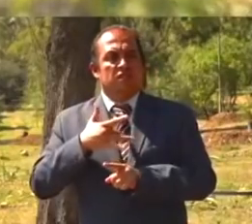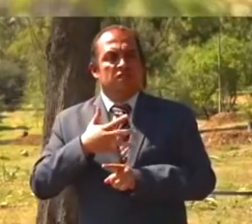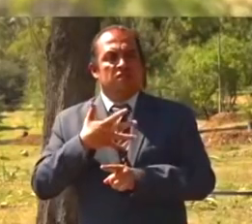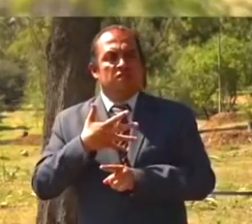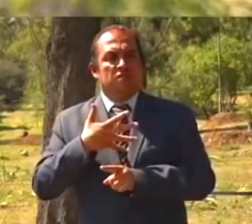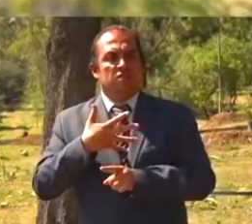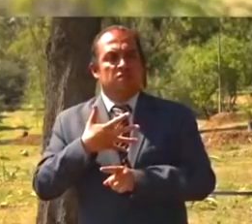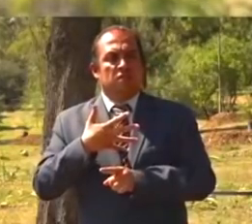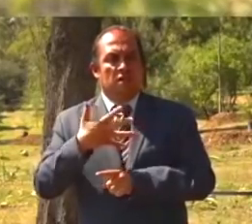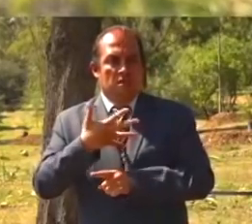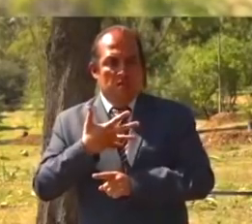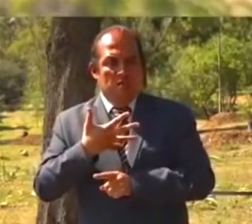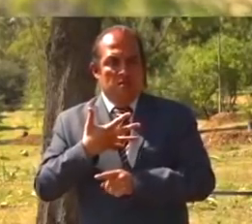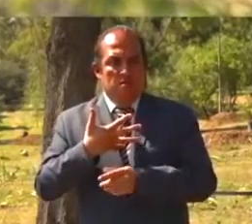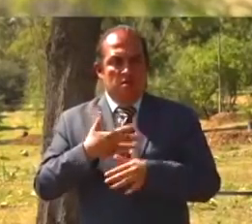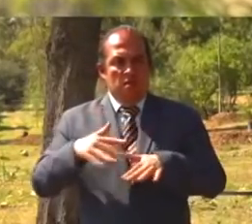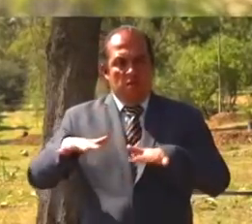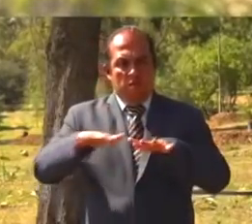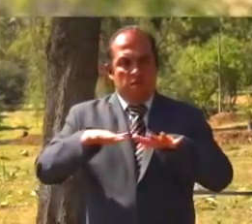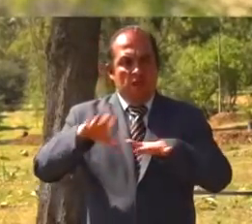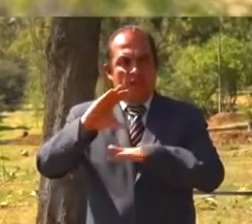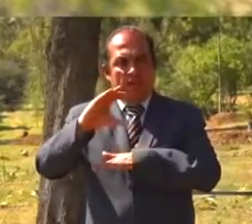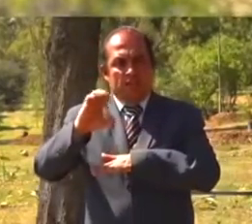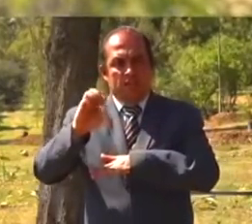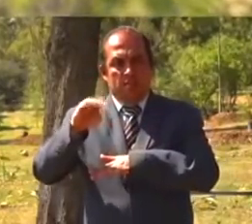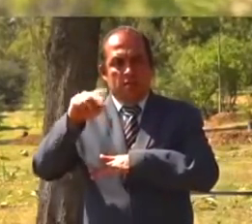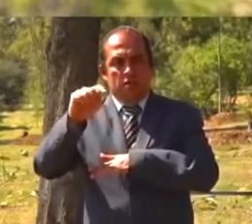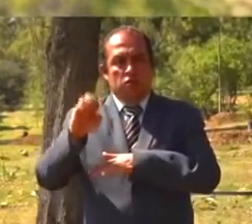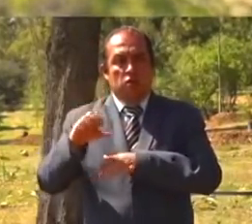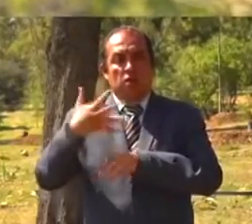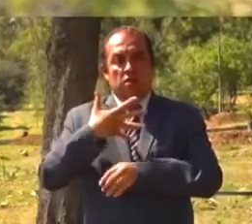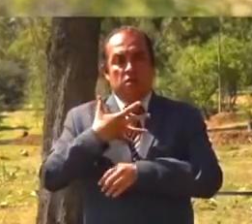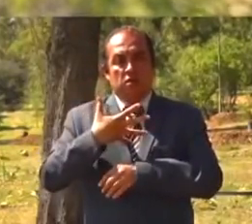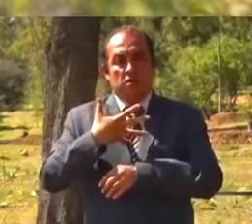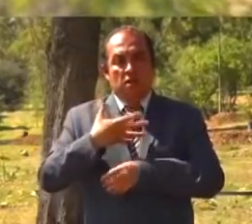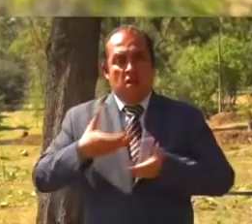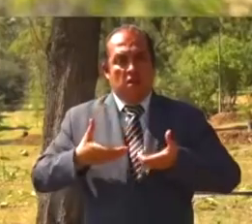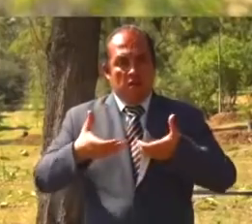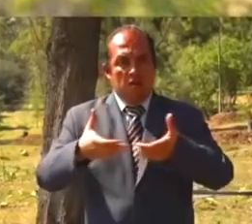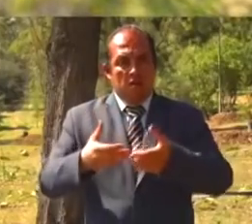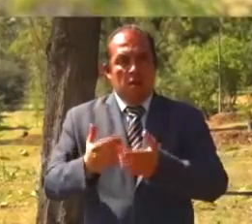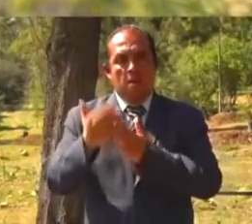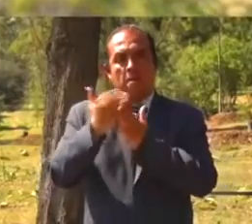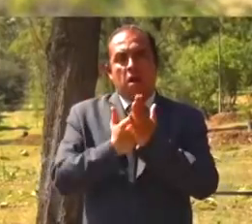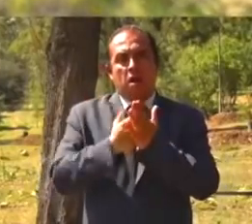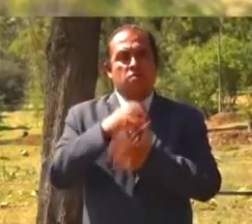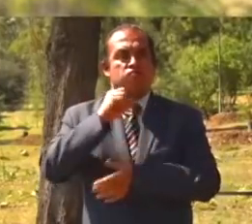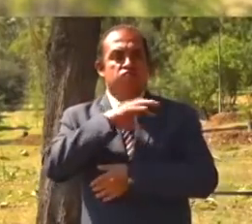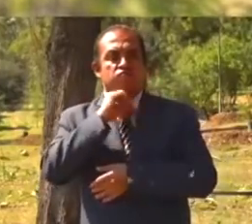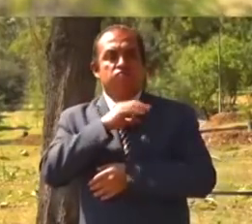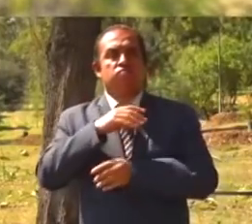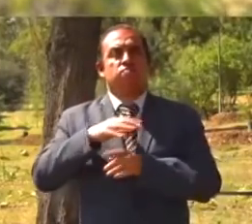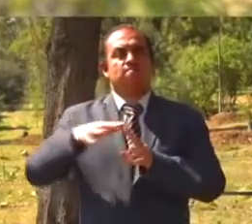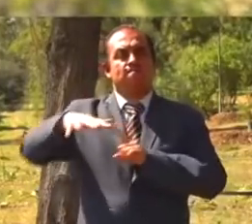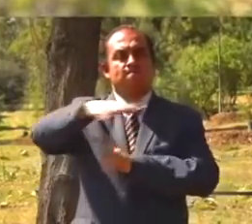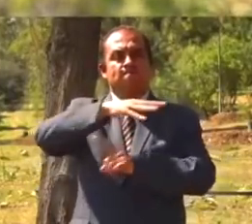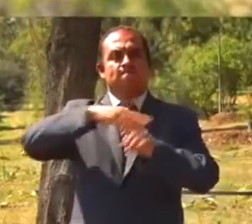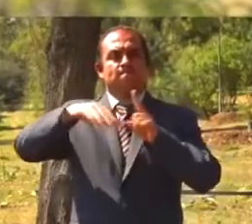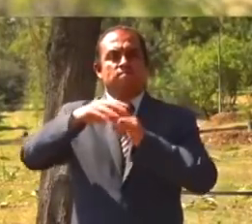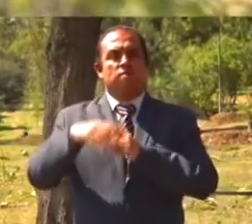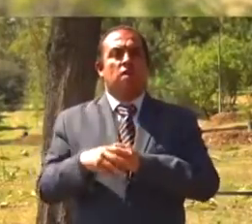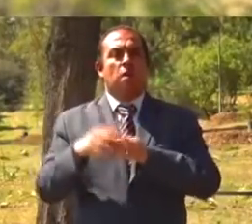en las zonas urbanas, reducir los efectos de la contaminación atmosférica,